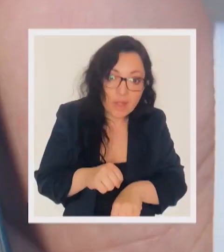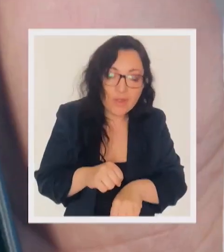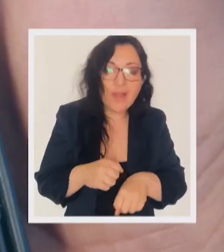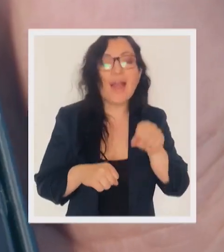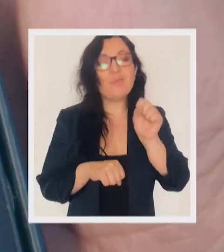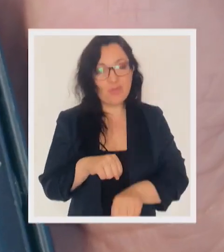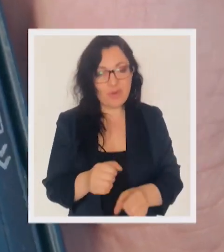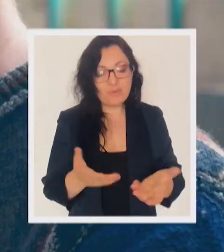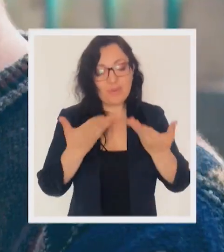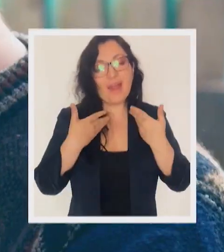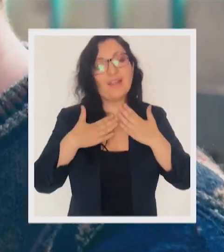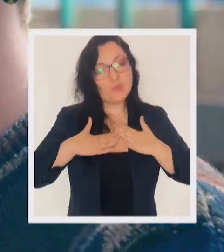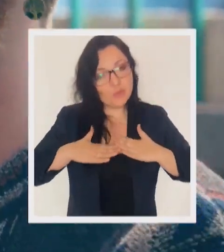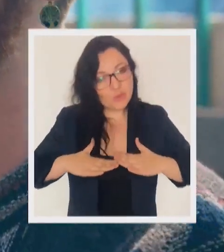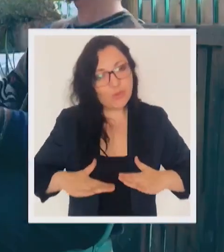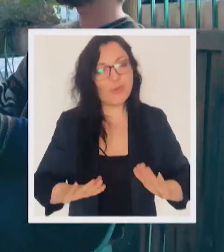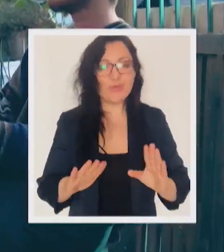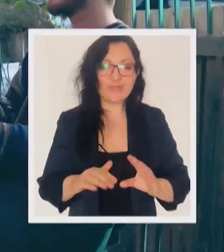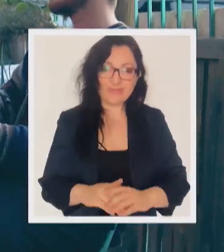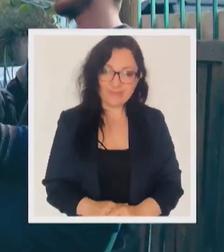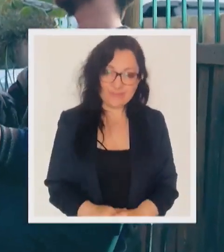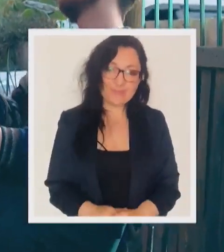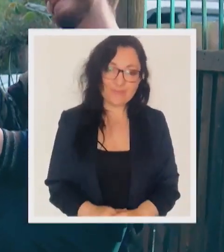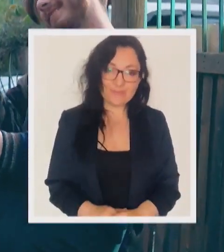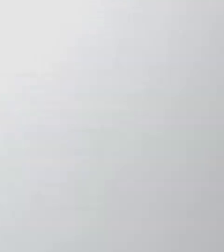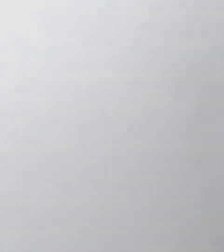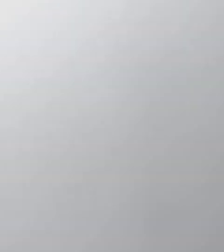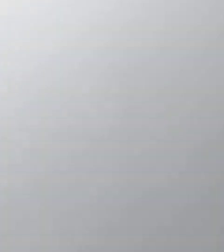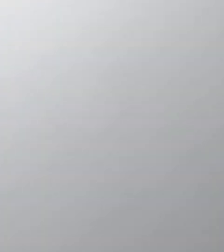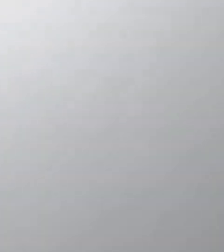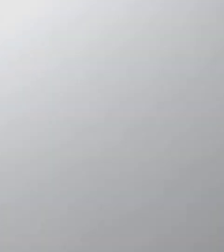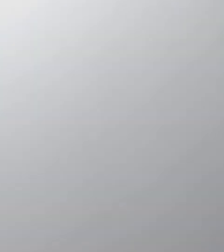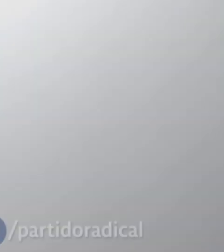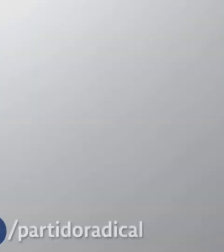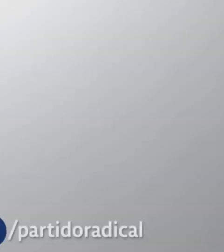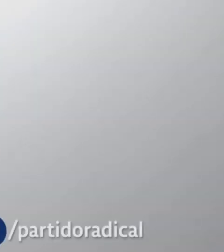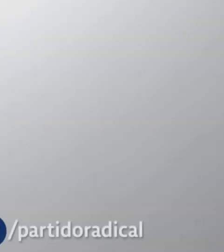Aprobada Aprobar la tranquilidad